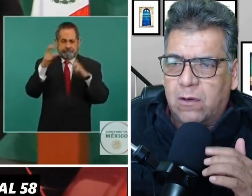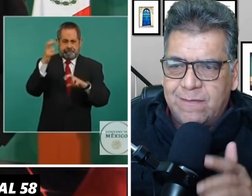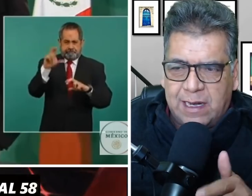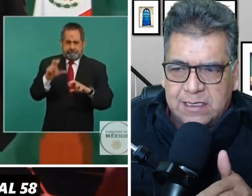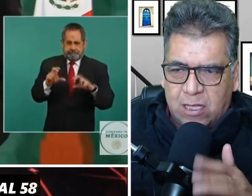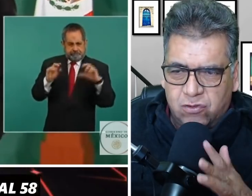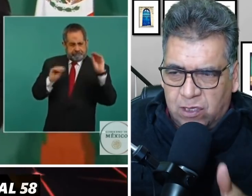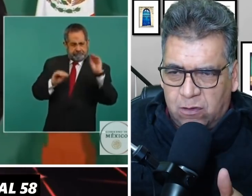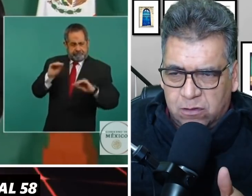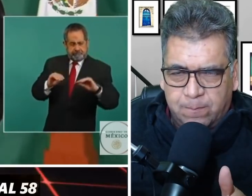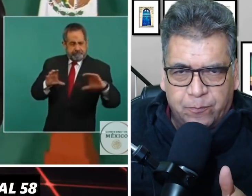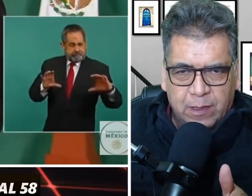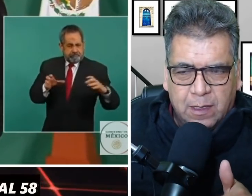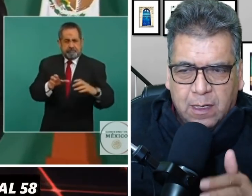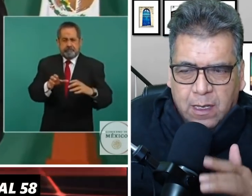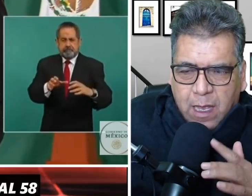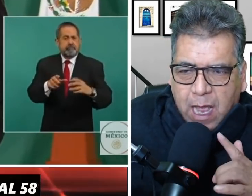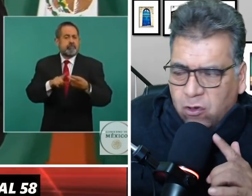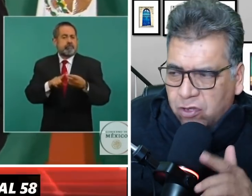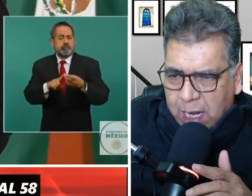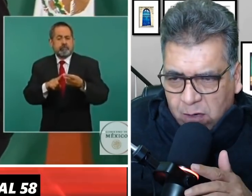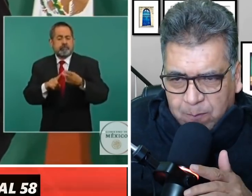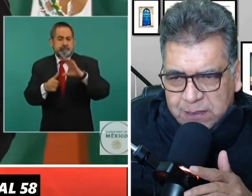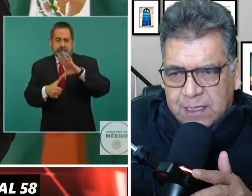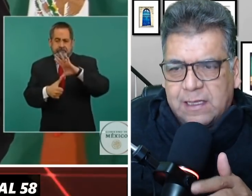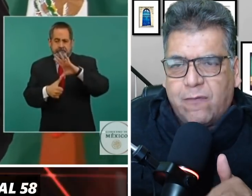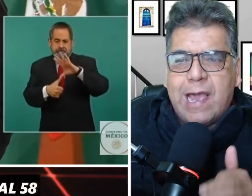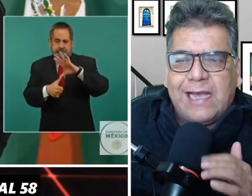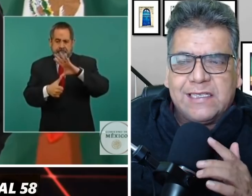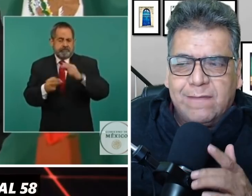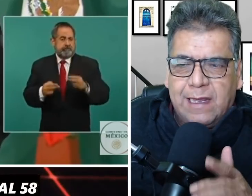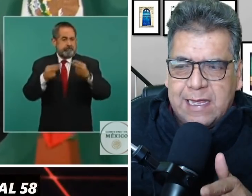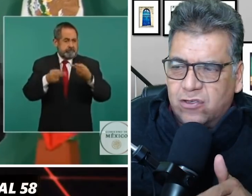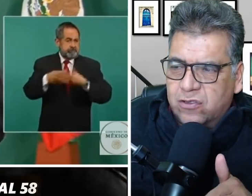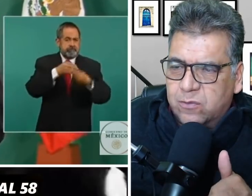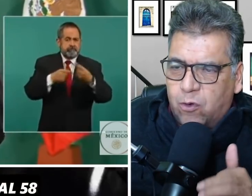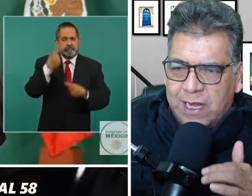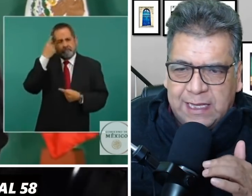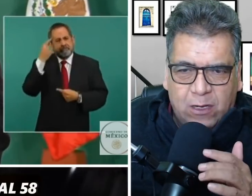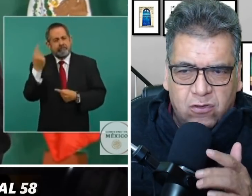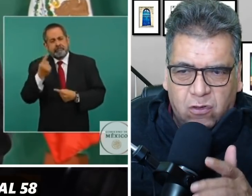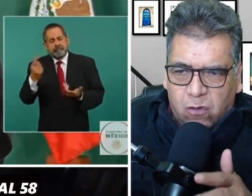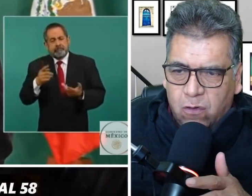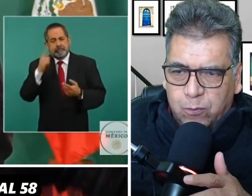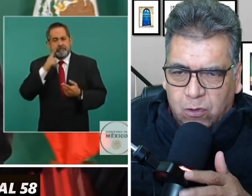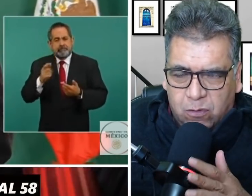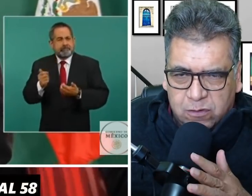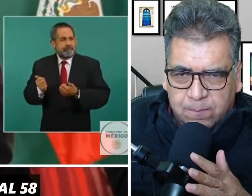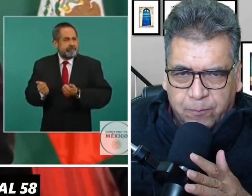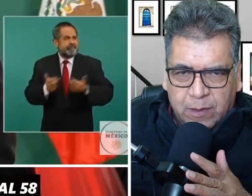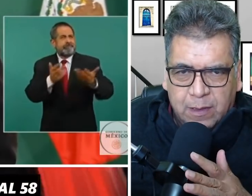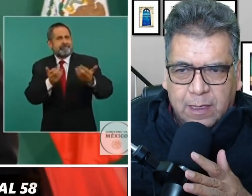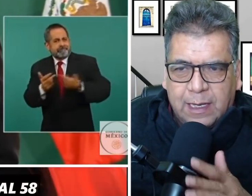cuando iban a Estados Unidos. Al contrario, el presidente fue a exhibir a esos políticos